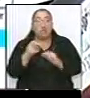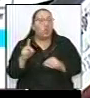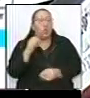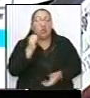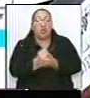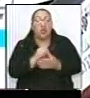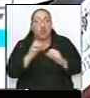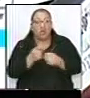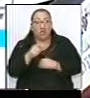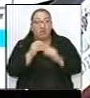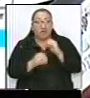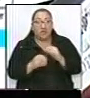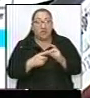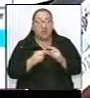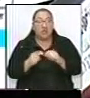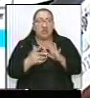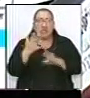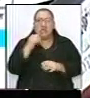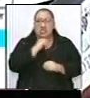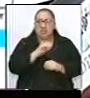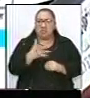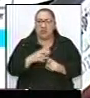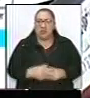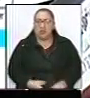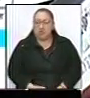en tal fecha, creo que es 15 de diciembre,